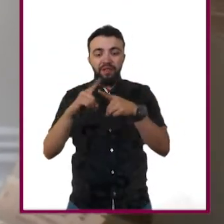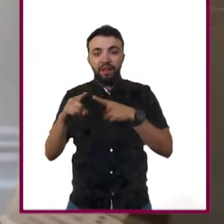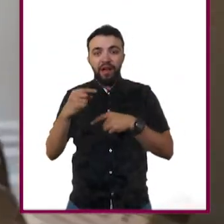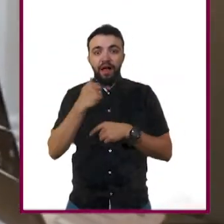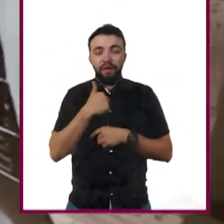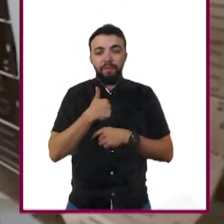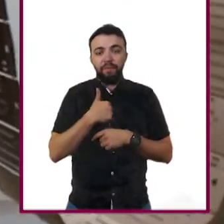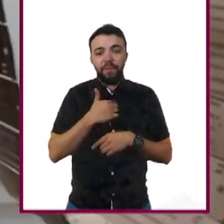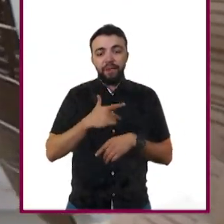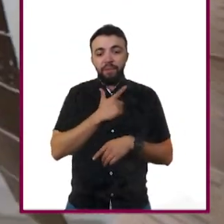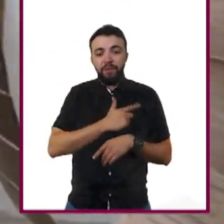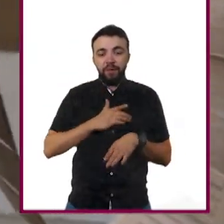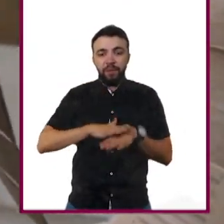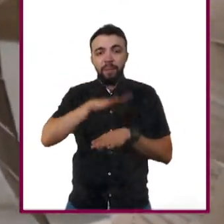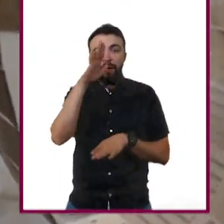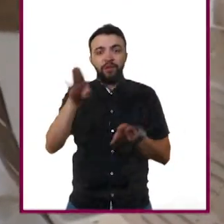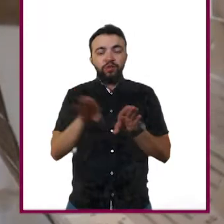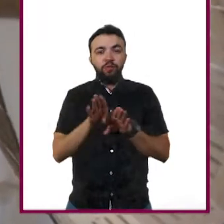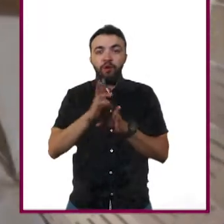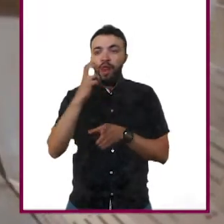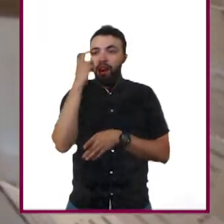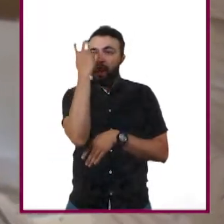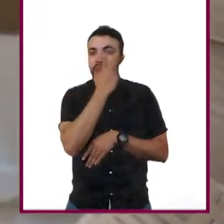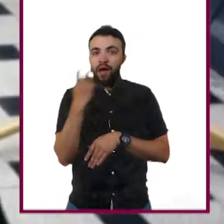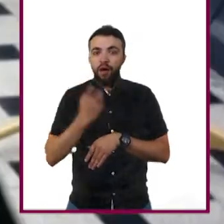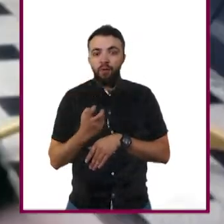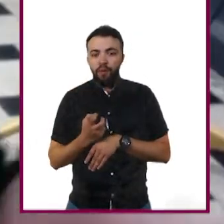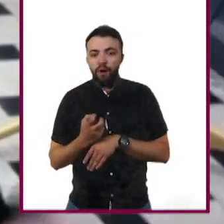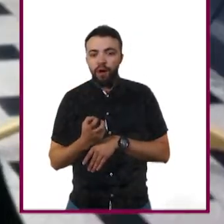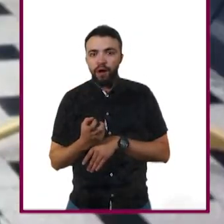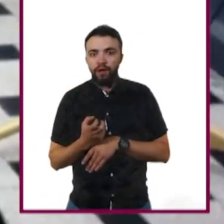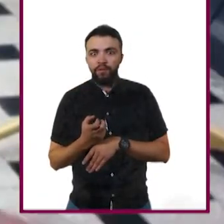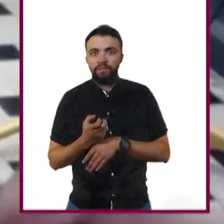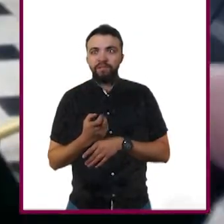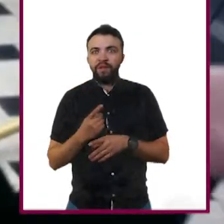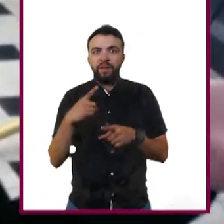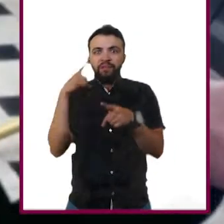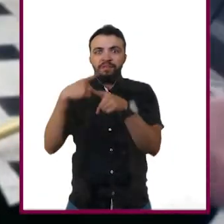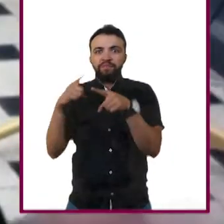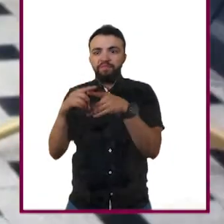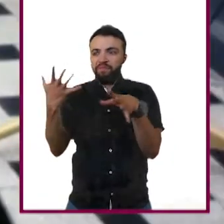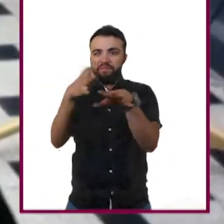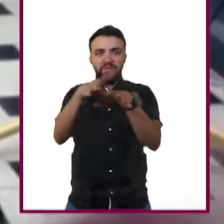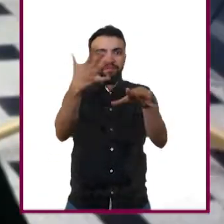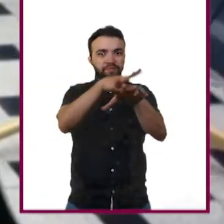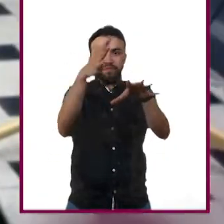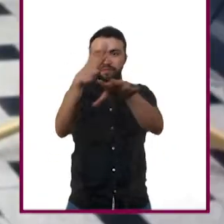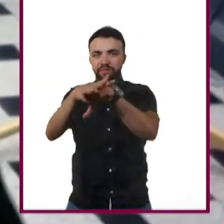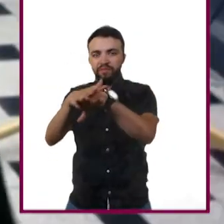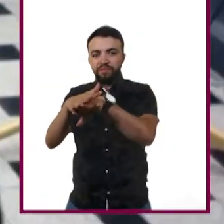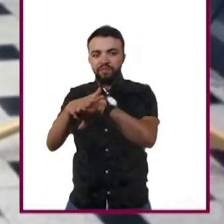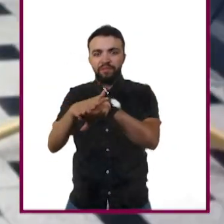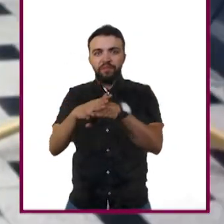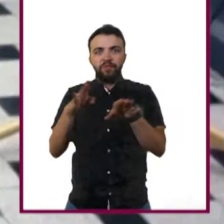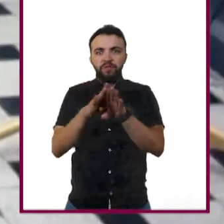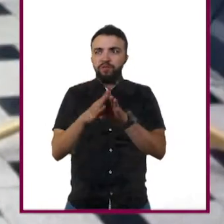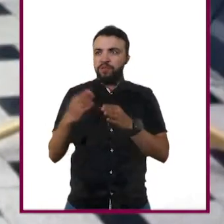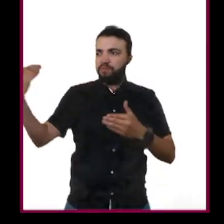conformó un lenguaje que es básicamente multidisciplina, ¿no? En donde puedes permitirte tejer de varios